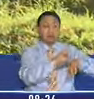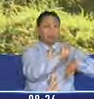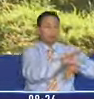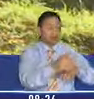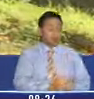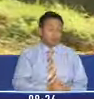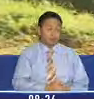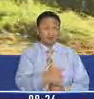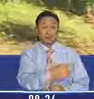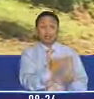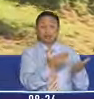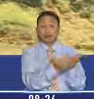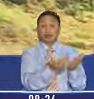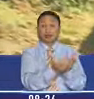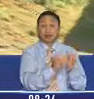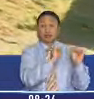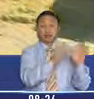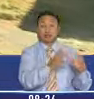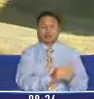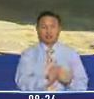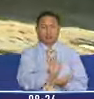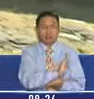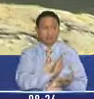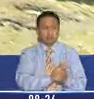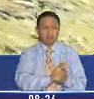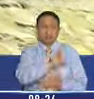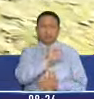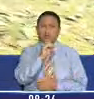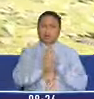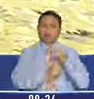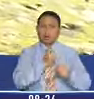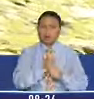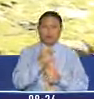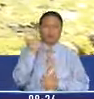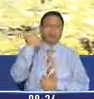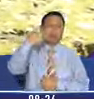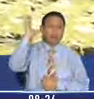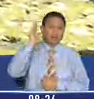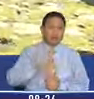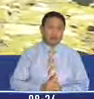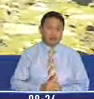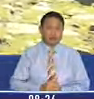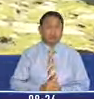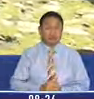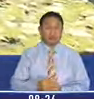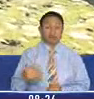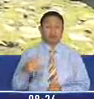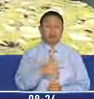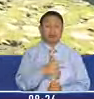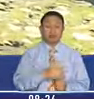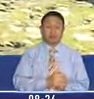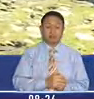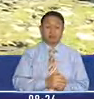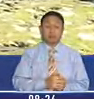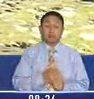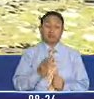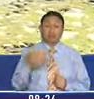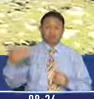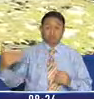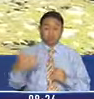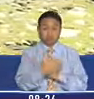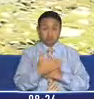la acumulación de basura. Es un barrio que tiene más de 50 años, dicen nuestros vecinos, y la mayor parte de los